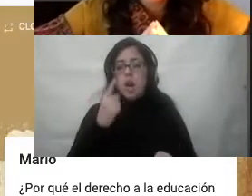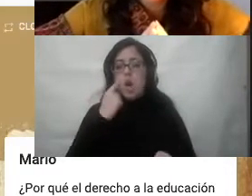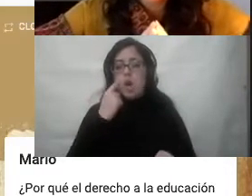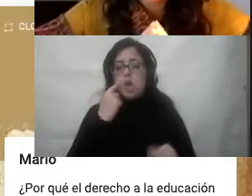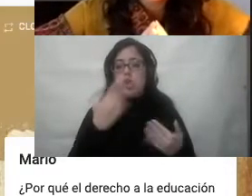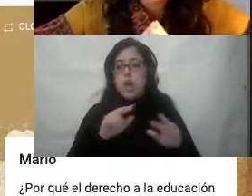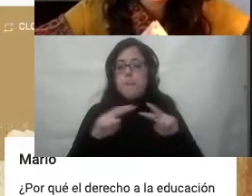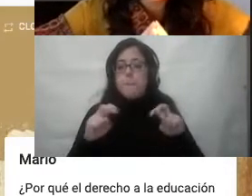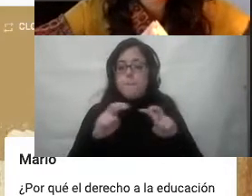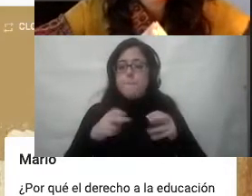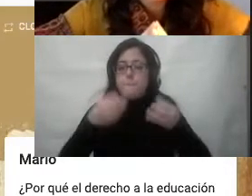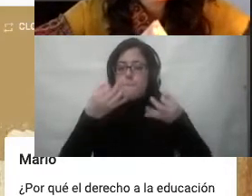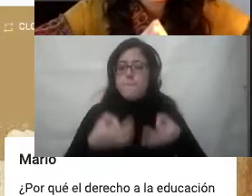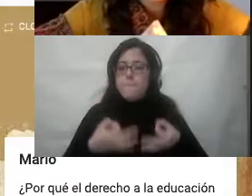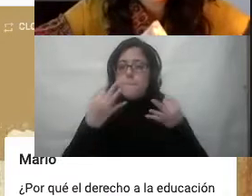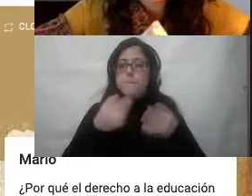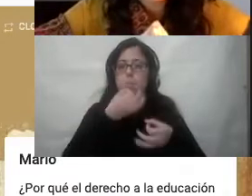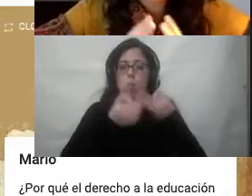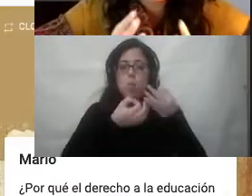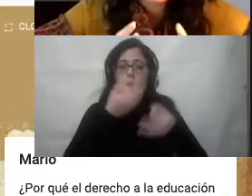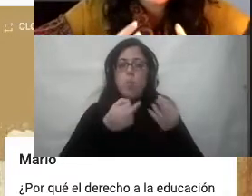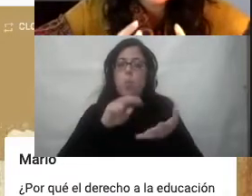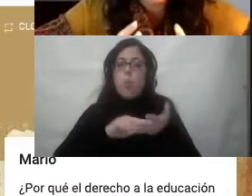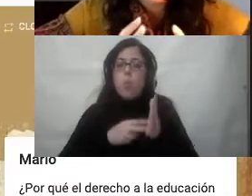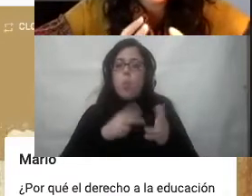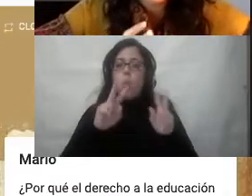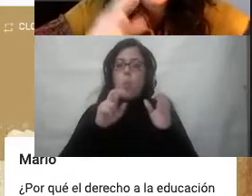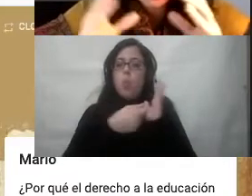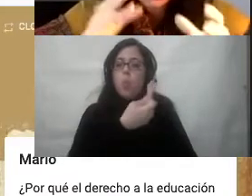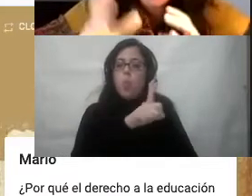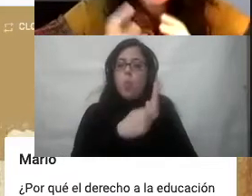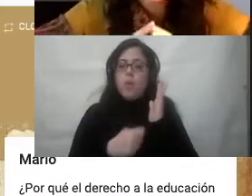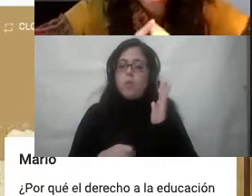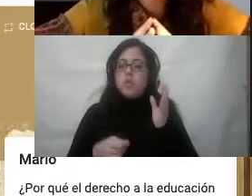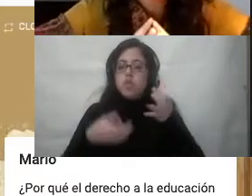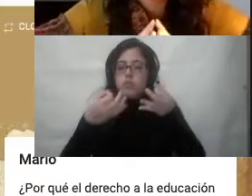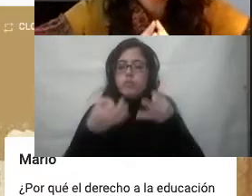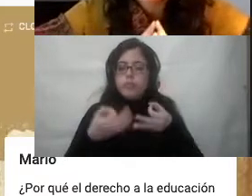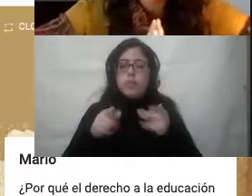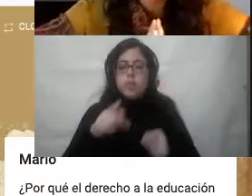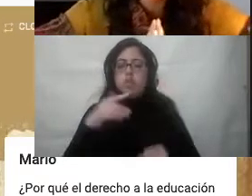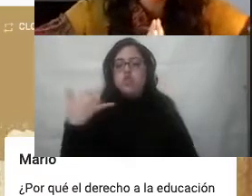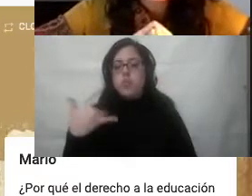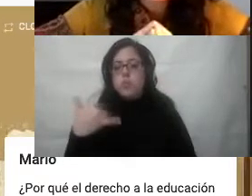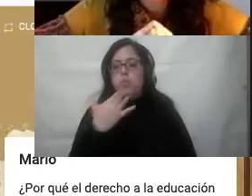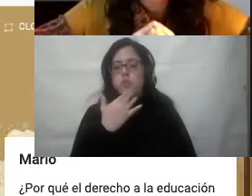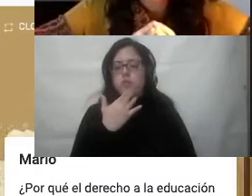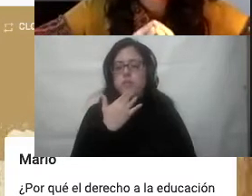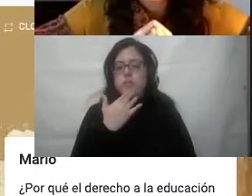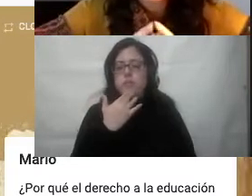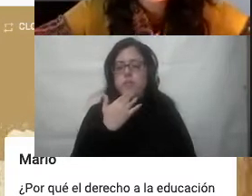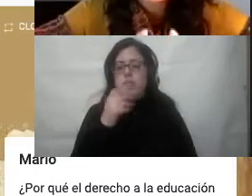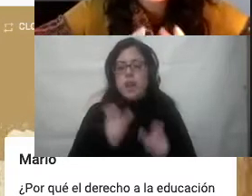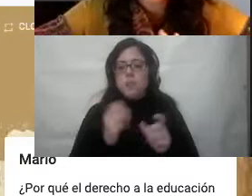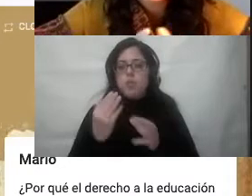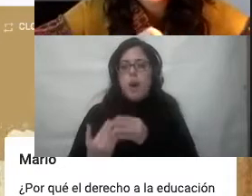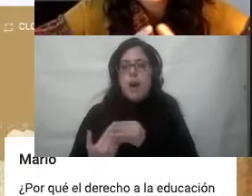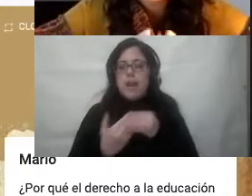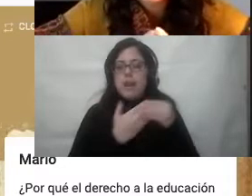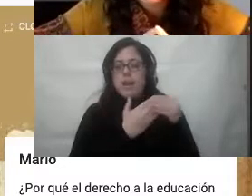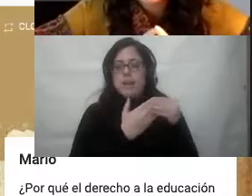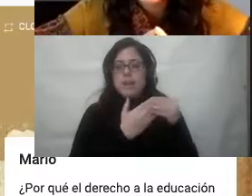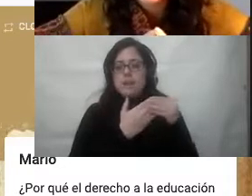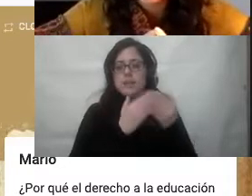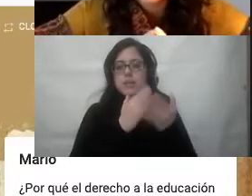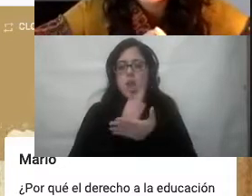que dicen que en realidad el gran problema que tenemos en las evaluaciones estandarizadas, que además esto le importa mucho, ¿verdad?, a los líderes en los colegios de esta naturaleza,